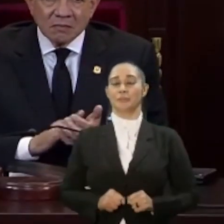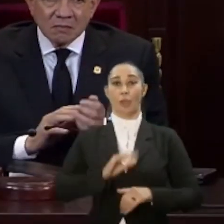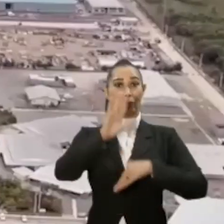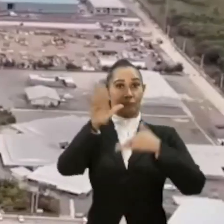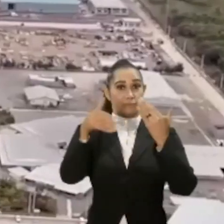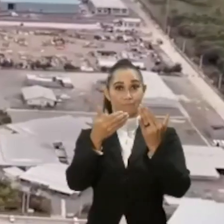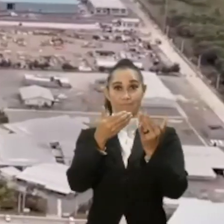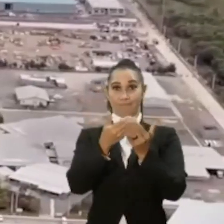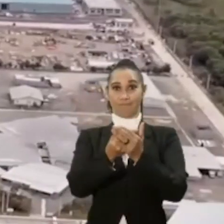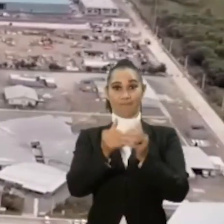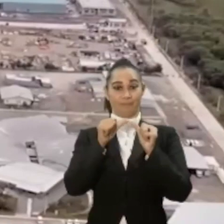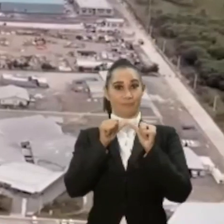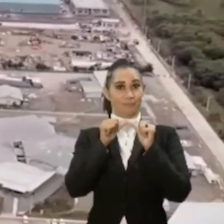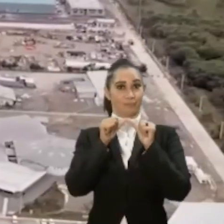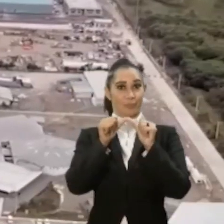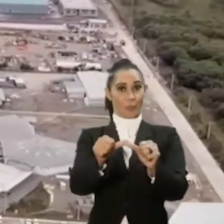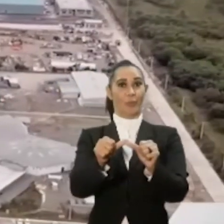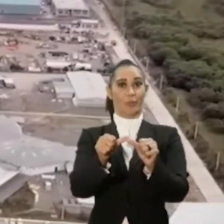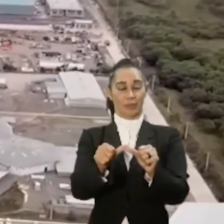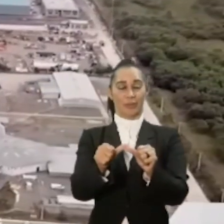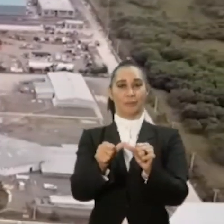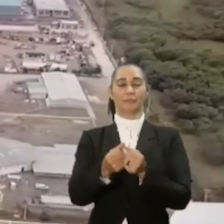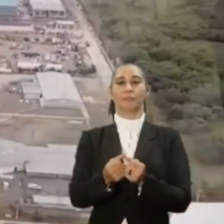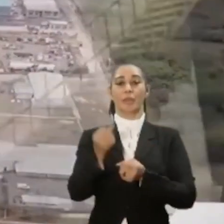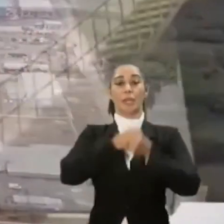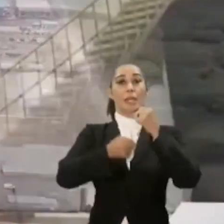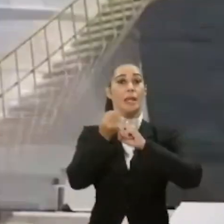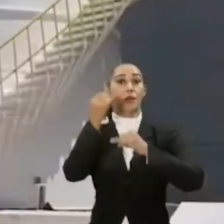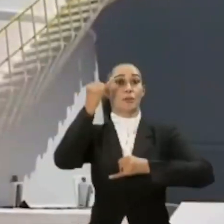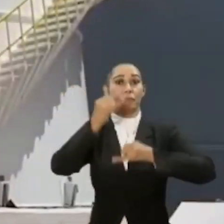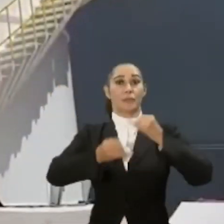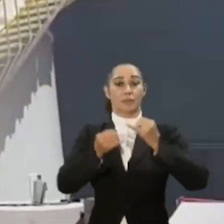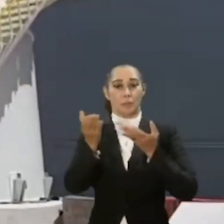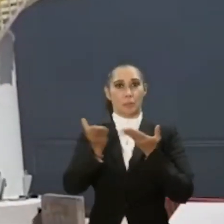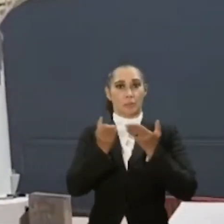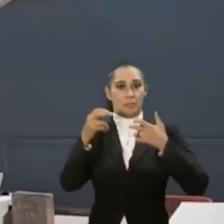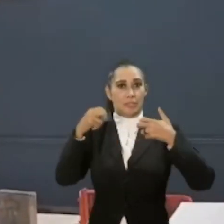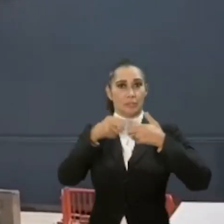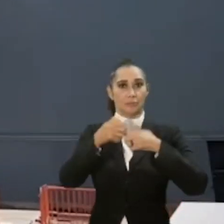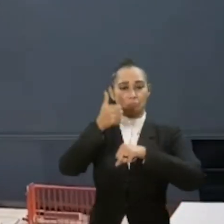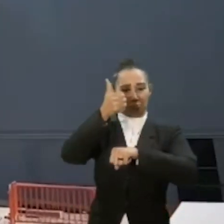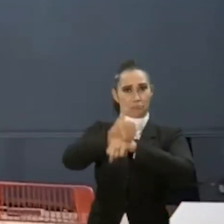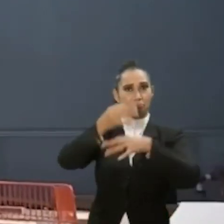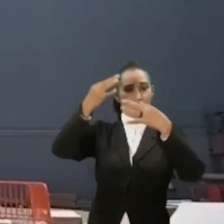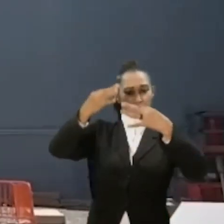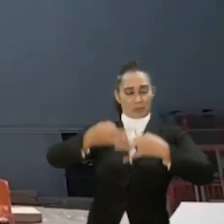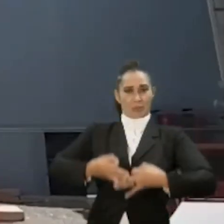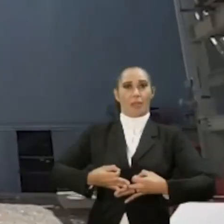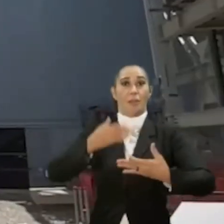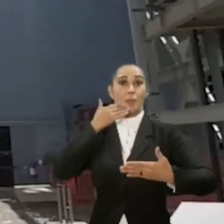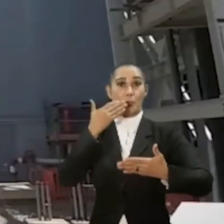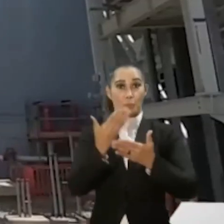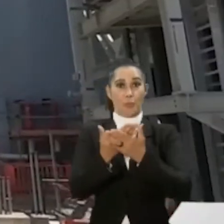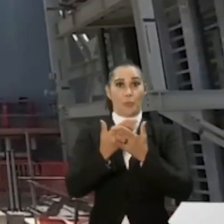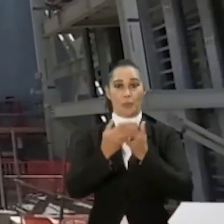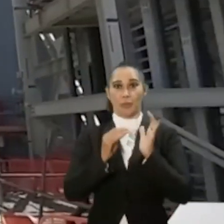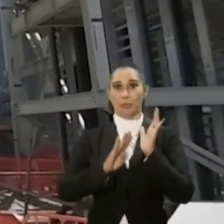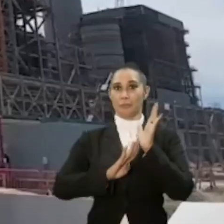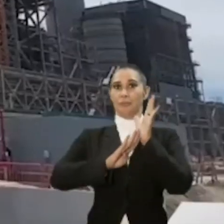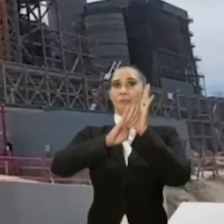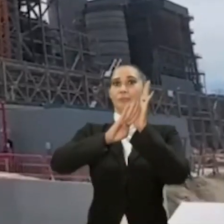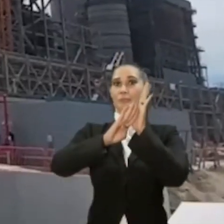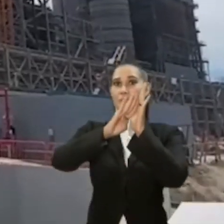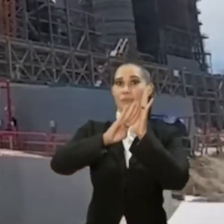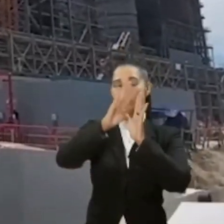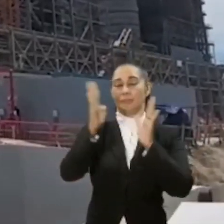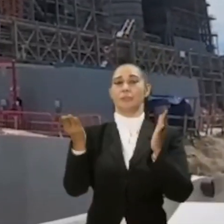Todo lo contrario. Terminamos el año con un servicio eléctrico estable, seguro y en franco crecimiento en